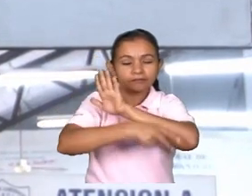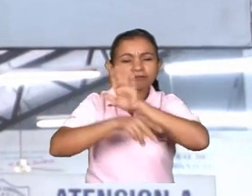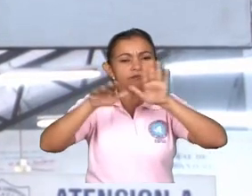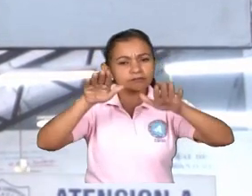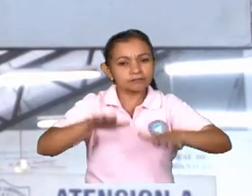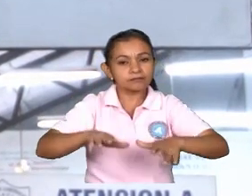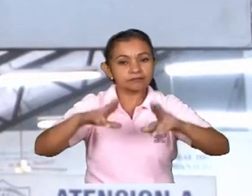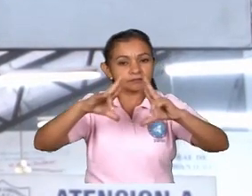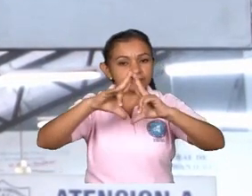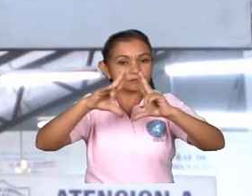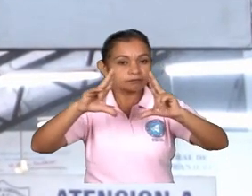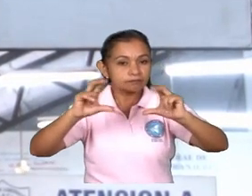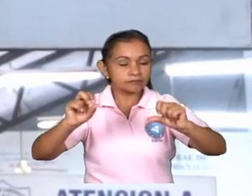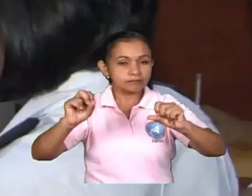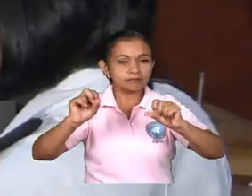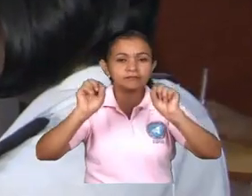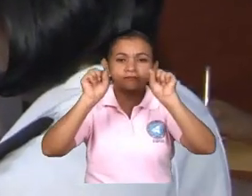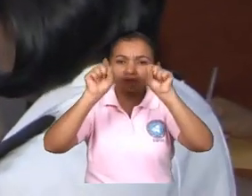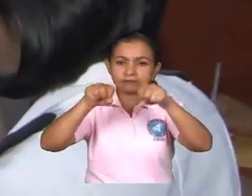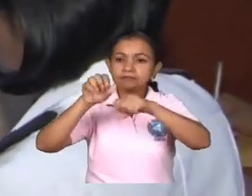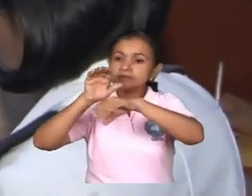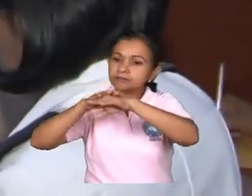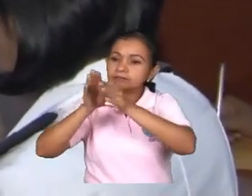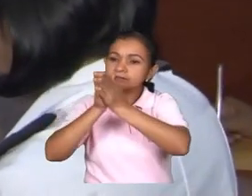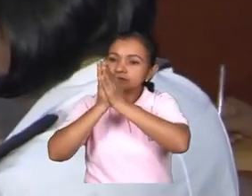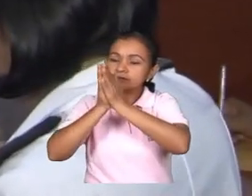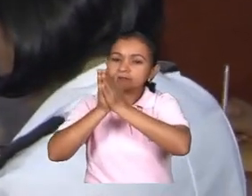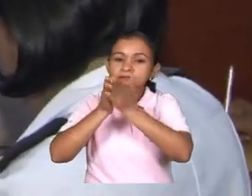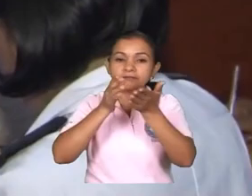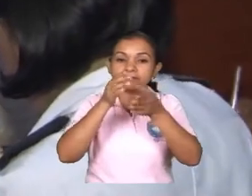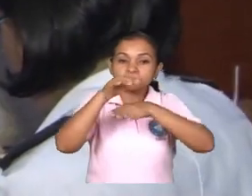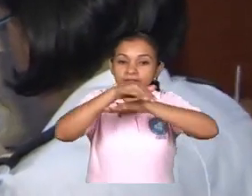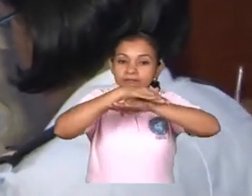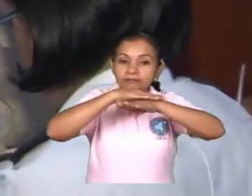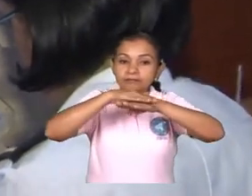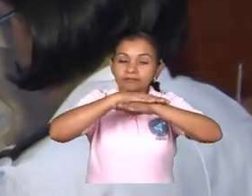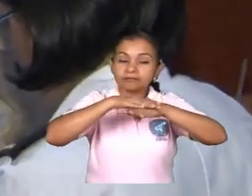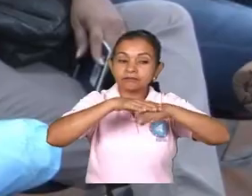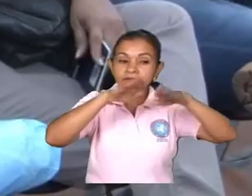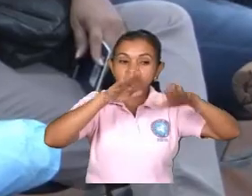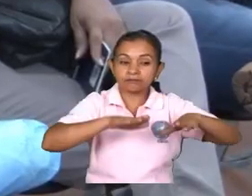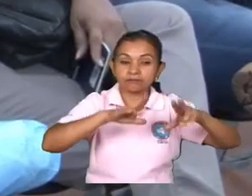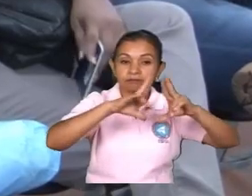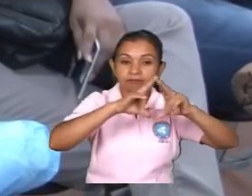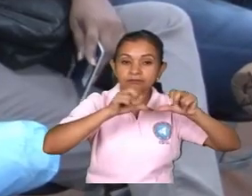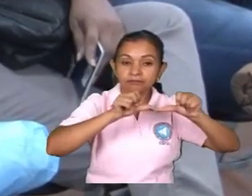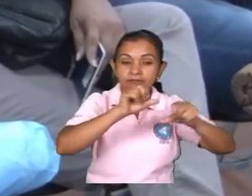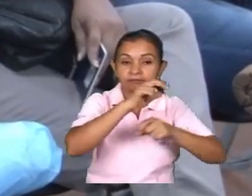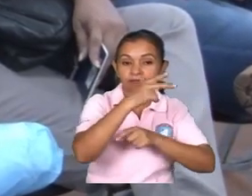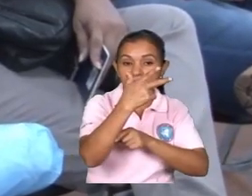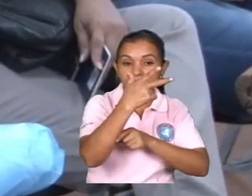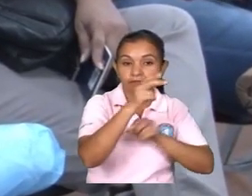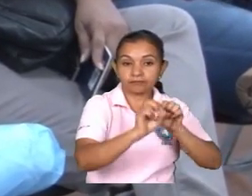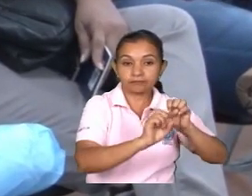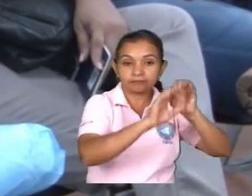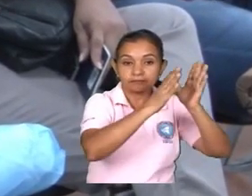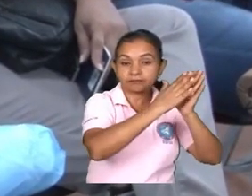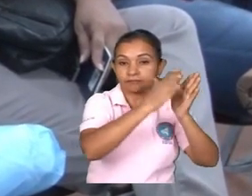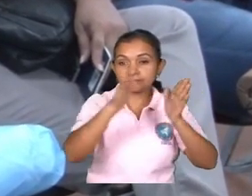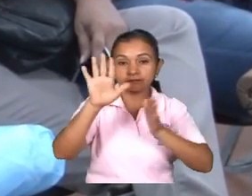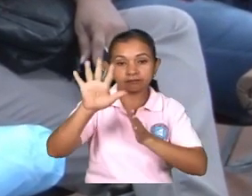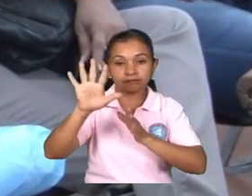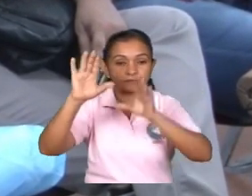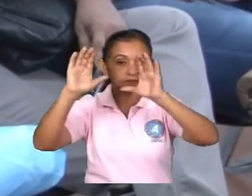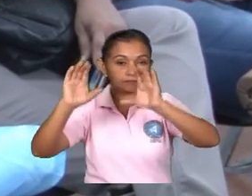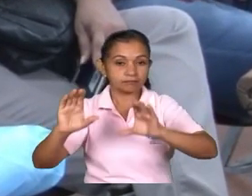aún continúan en nuestro país a renovar sus estadías en estas oficinas en horario de 8 de la mañana a 5